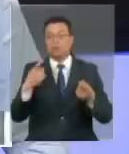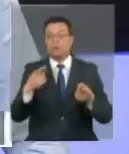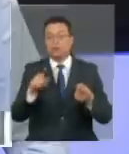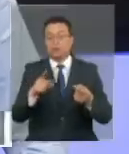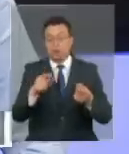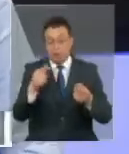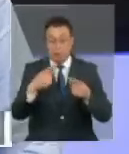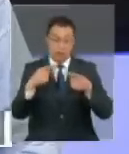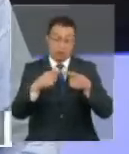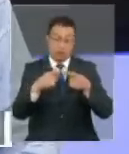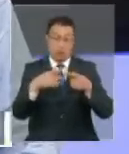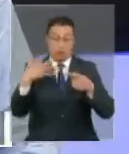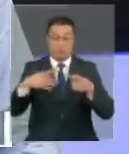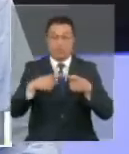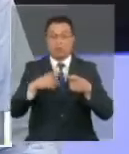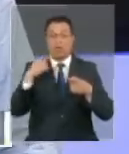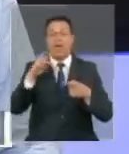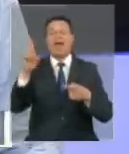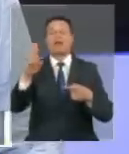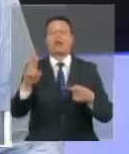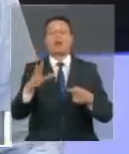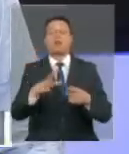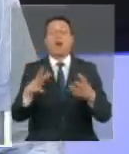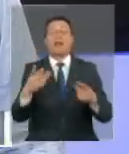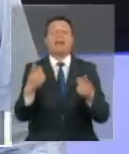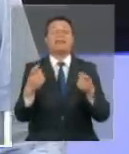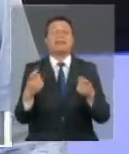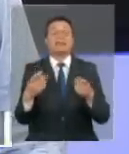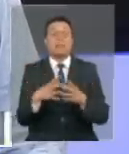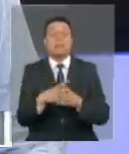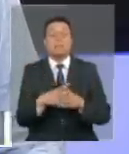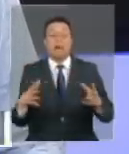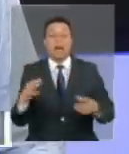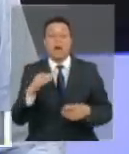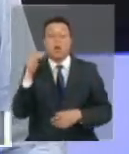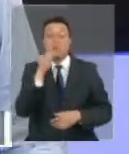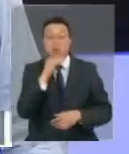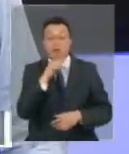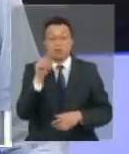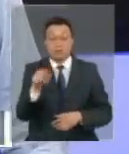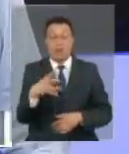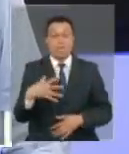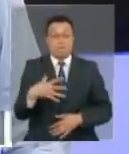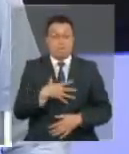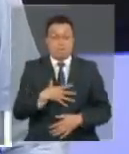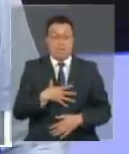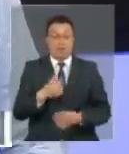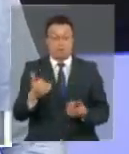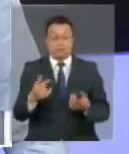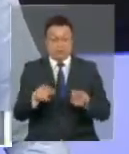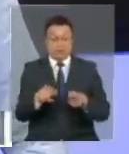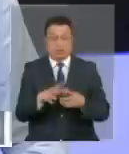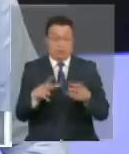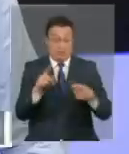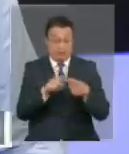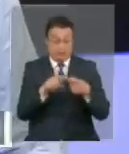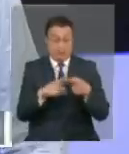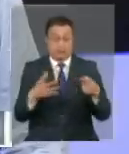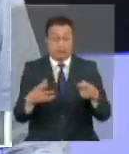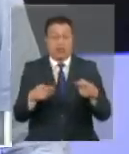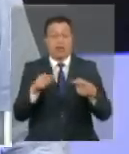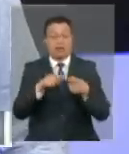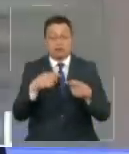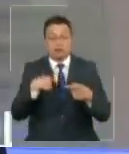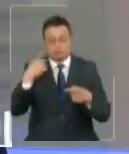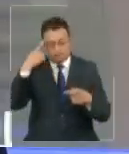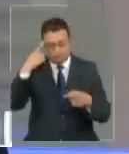pero esta es la prioridad número uno. Cuando tú le preguntas a Recoleta cuál es la necesidad, cuál es la mayor urgencia, es el miedo y la victimización. Por lo tanto, si yo